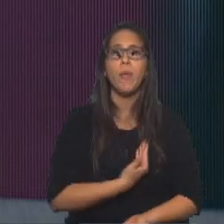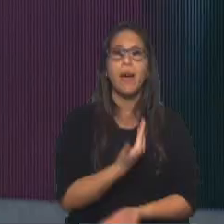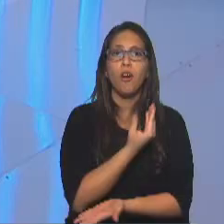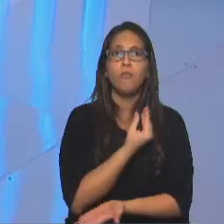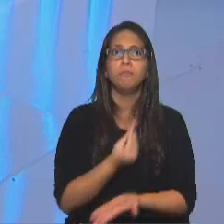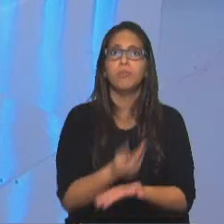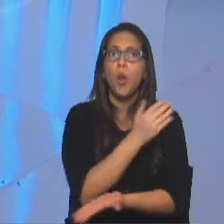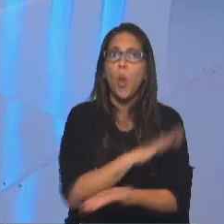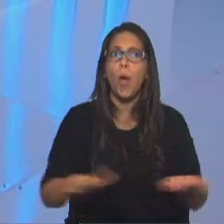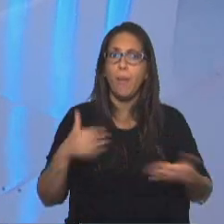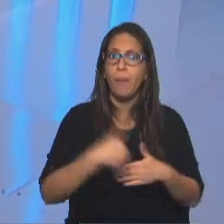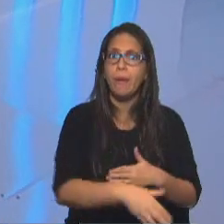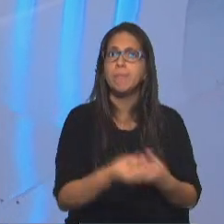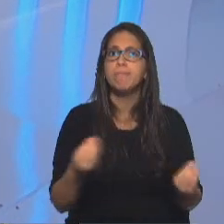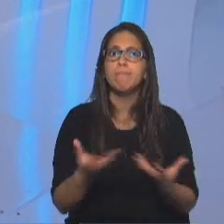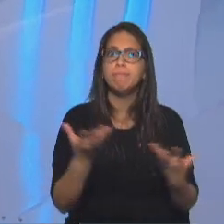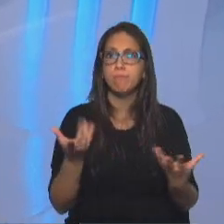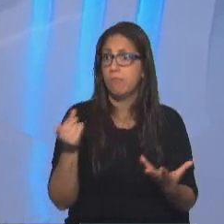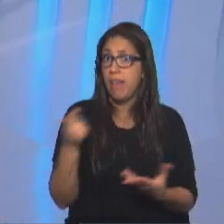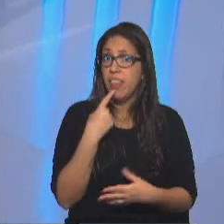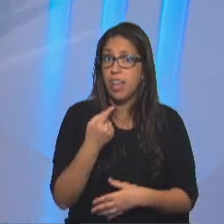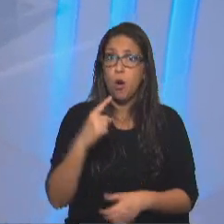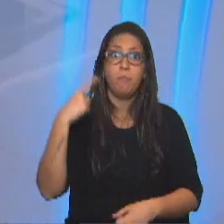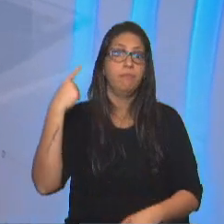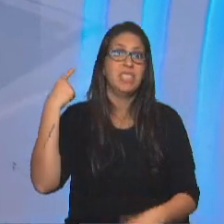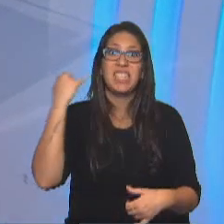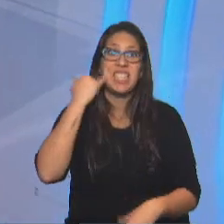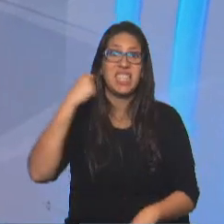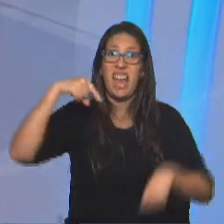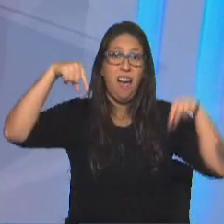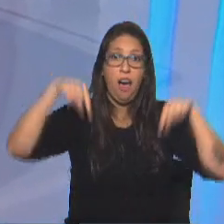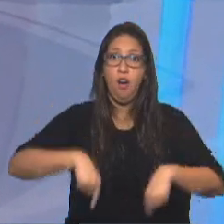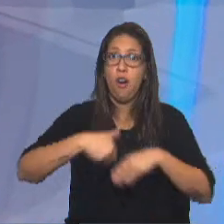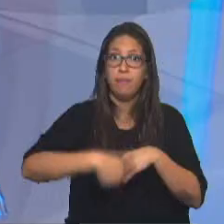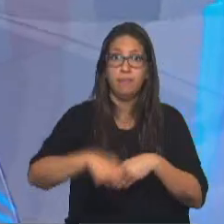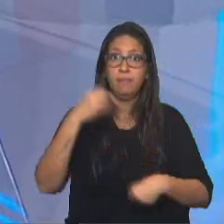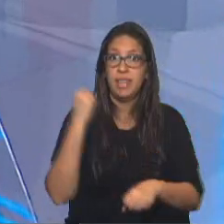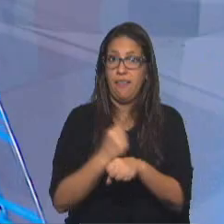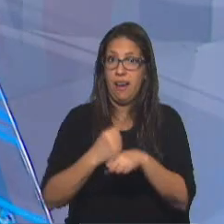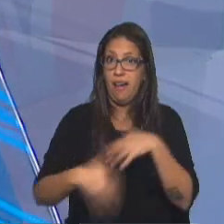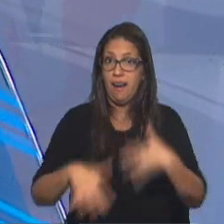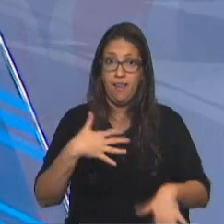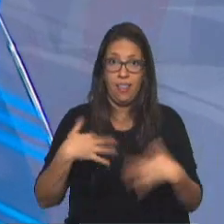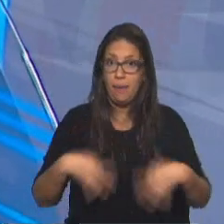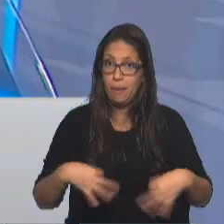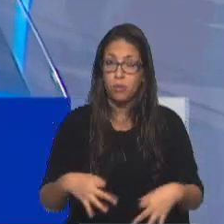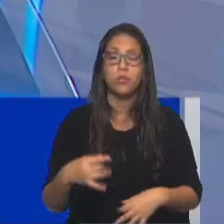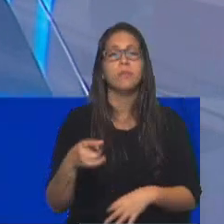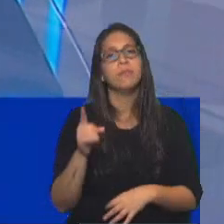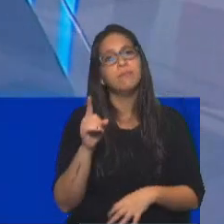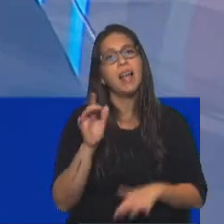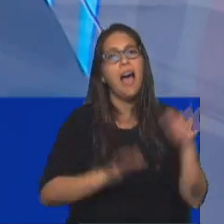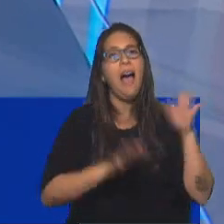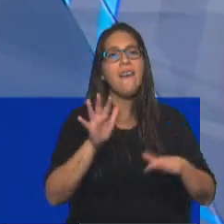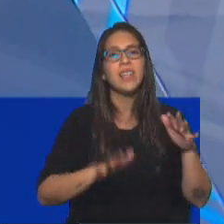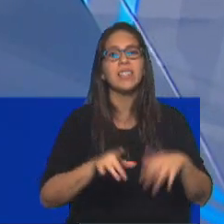Reino Unido? Hay que trabajar ya, dijo el flamante primer ministro. Sí, Pablo, es interesante porque, a ver, podríamos decir que el discurso muchas veces